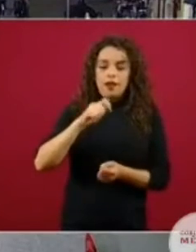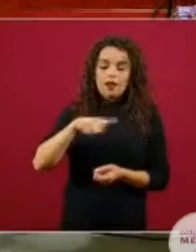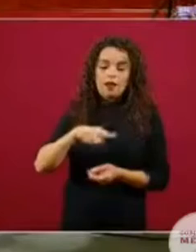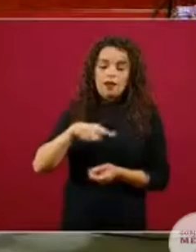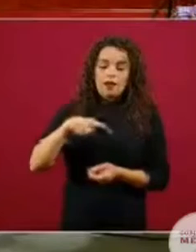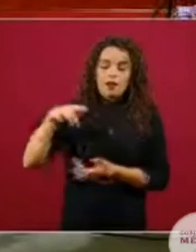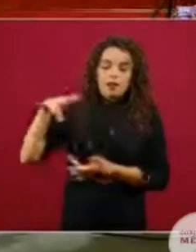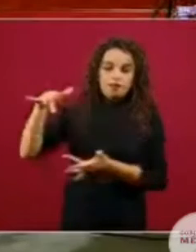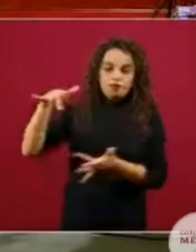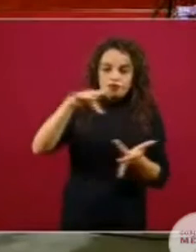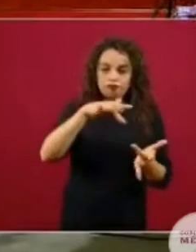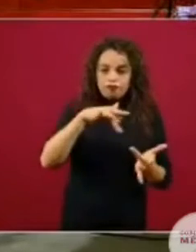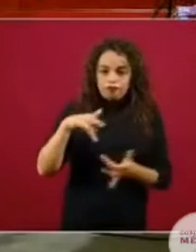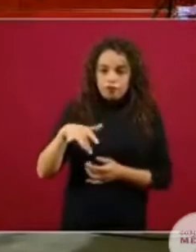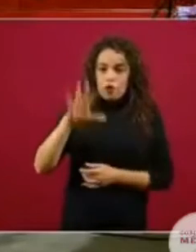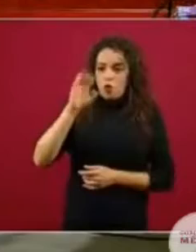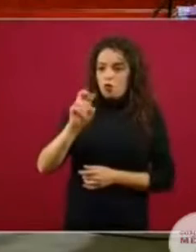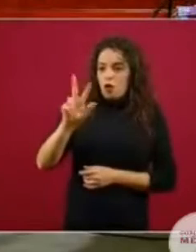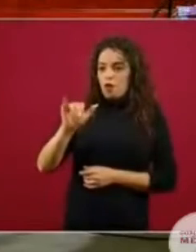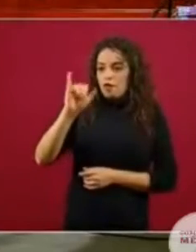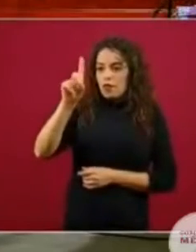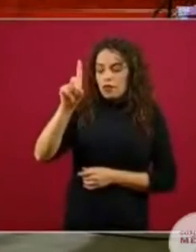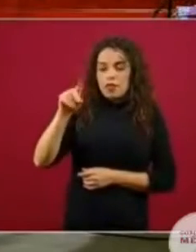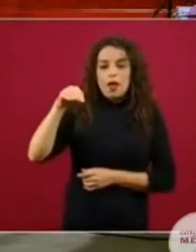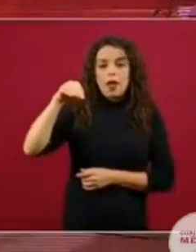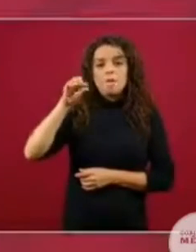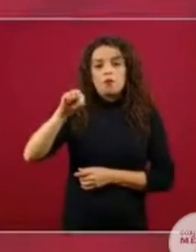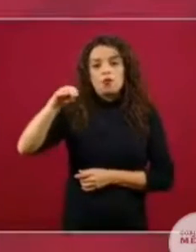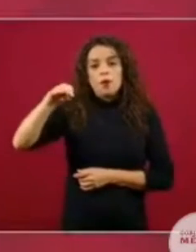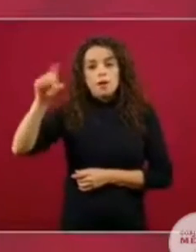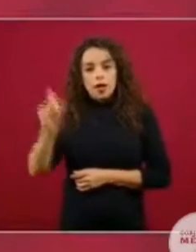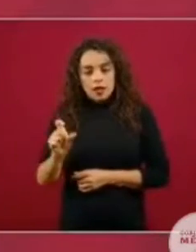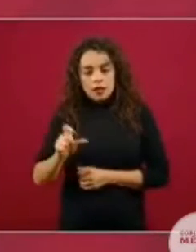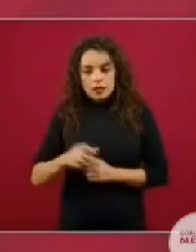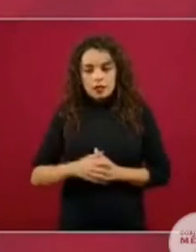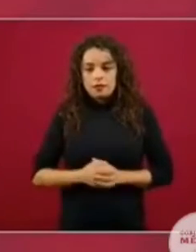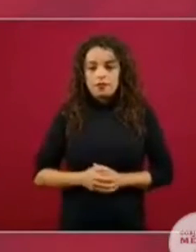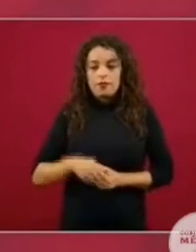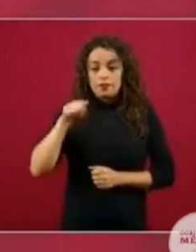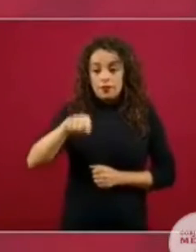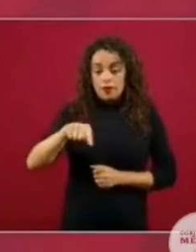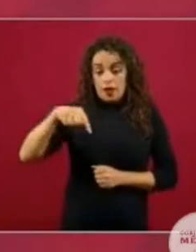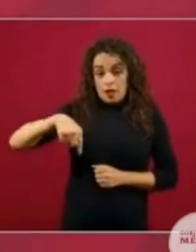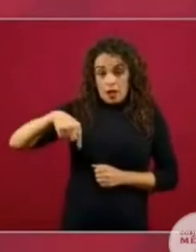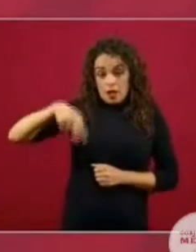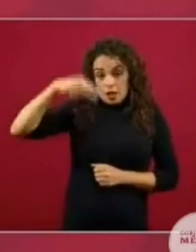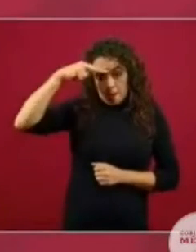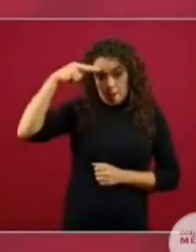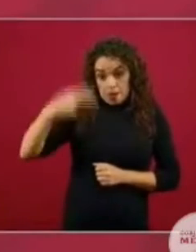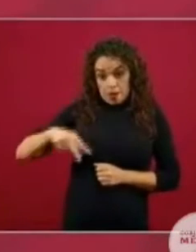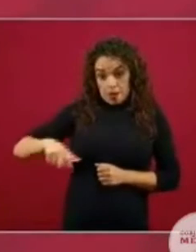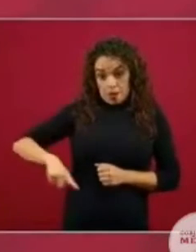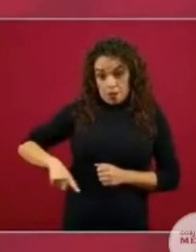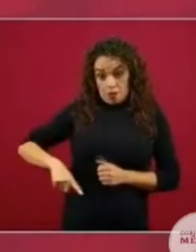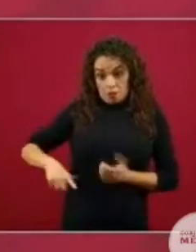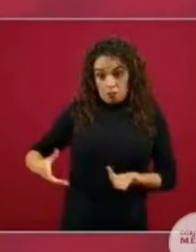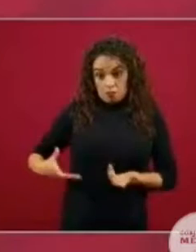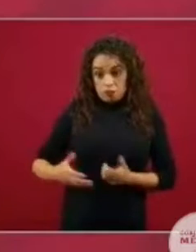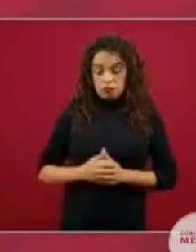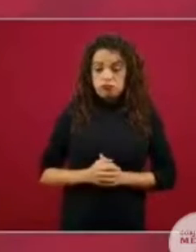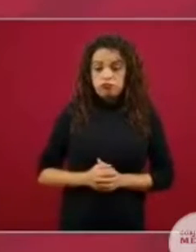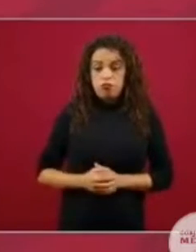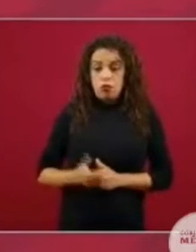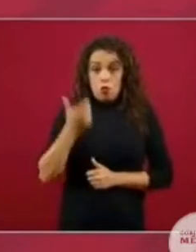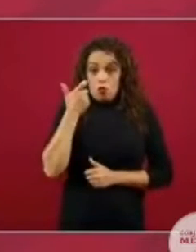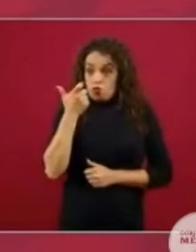kovic mx una aplicación para teléfonos móviles creada por el gobierno mexicano que no tuvo un costó relevante